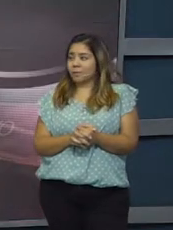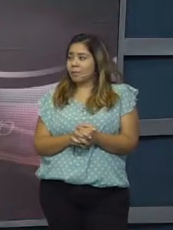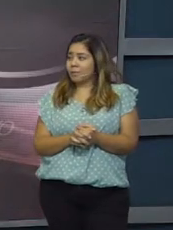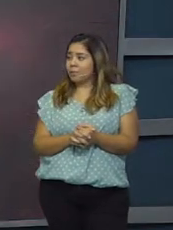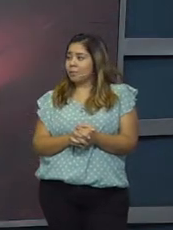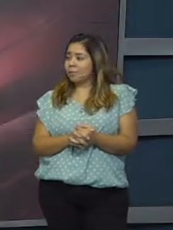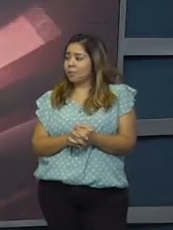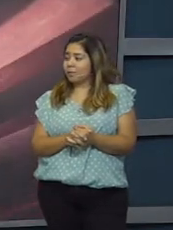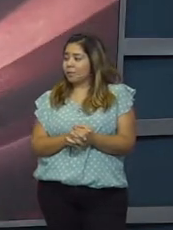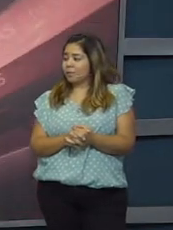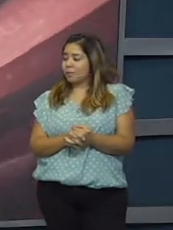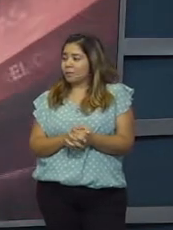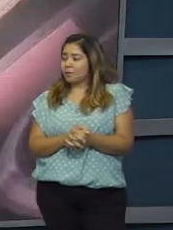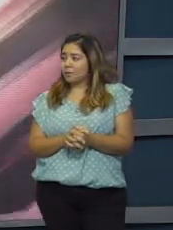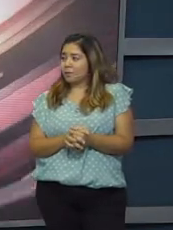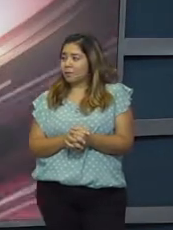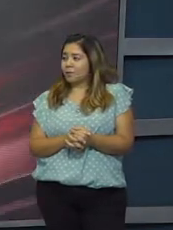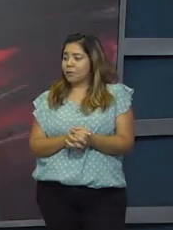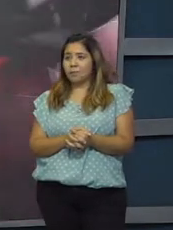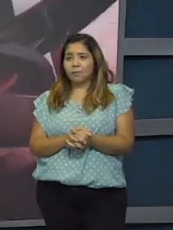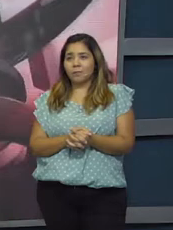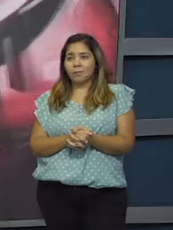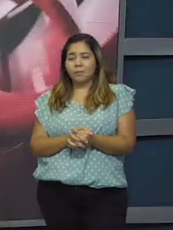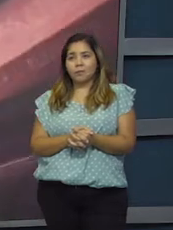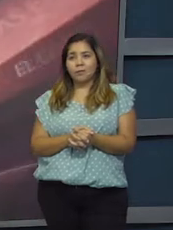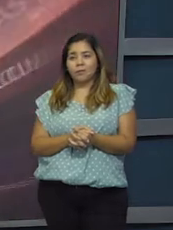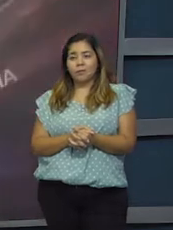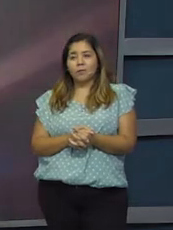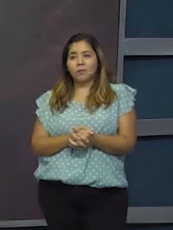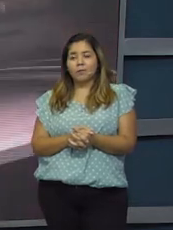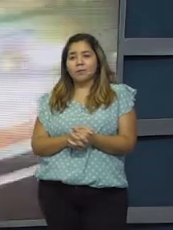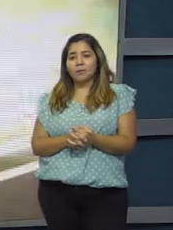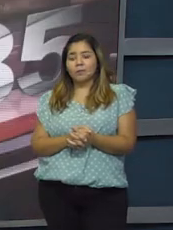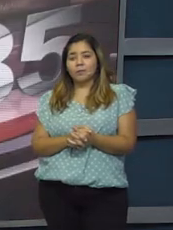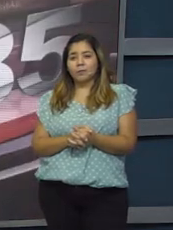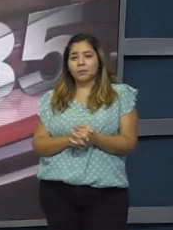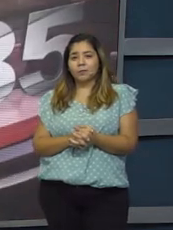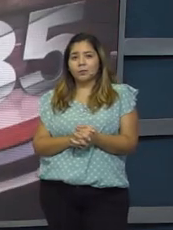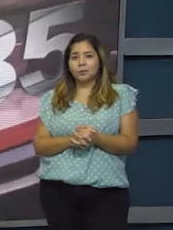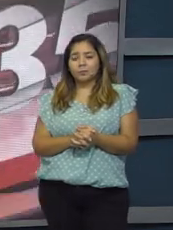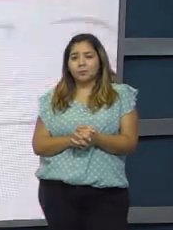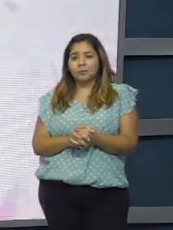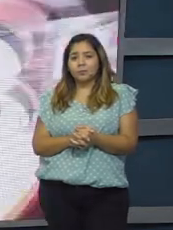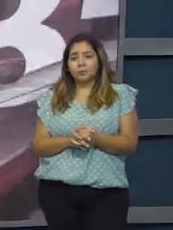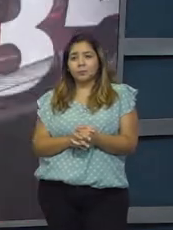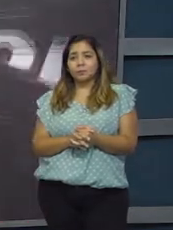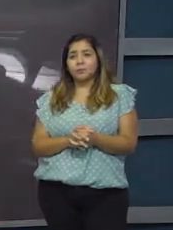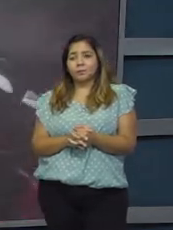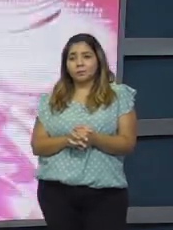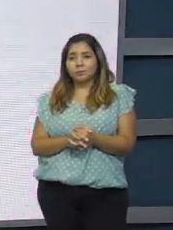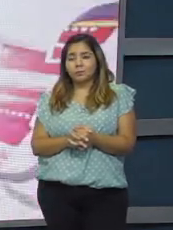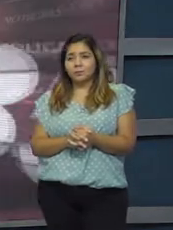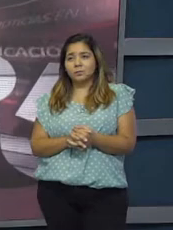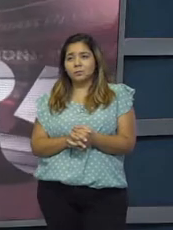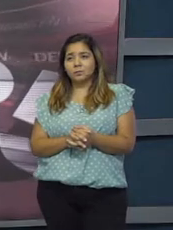No, seguramente vamos a seguir trabajando. Hay que ver cómo evoluciona también la pandemia, el